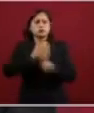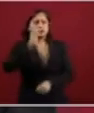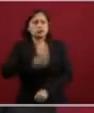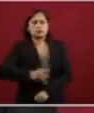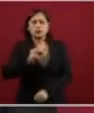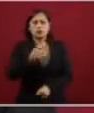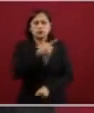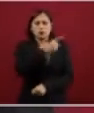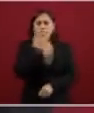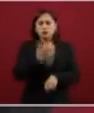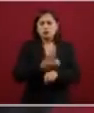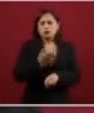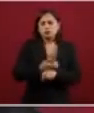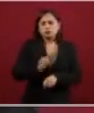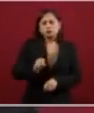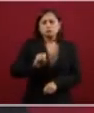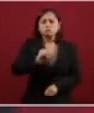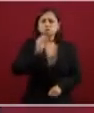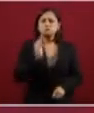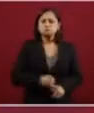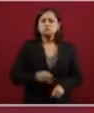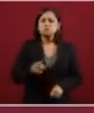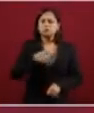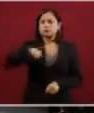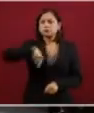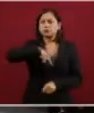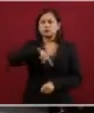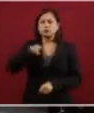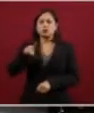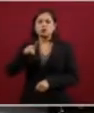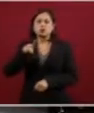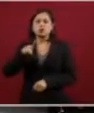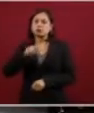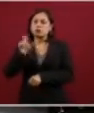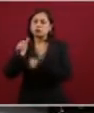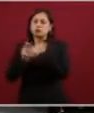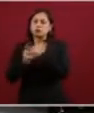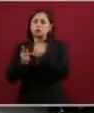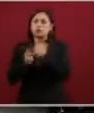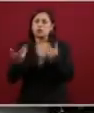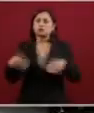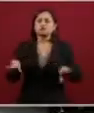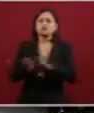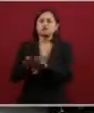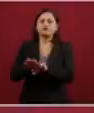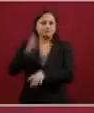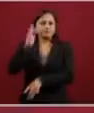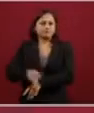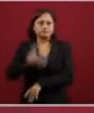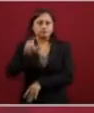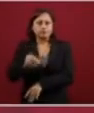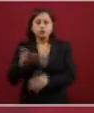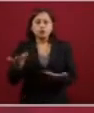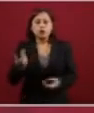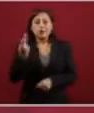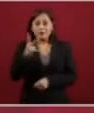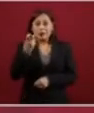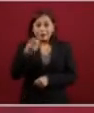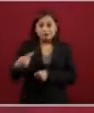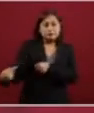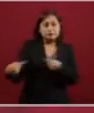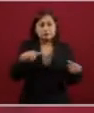bloqueo. Estados Unidos votó obviamente a favor. Pero eso no es tensión, eso es diferencia. La base de la